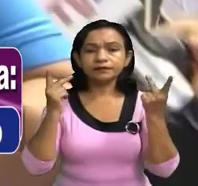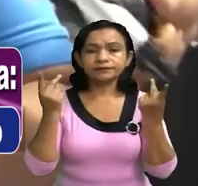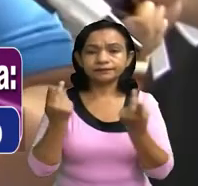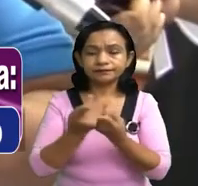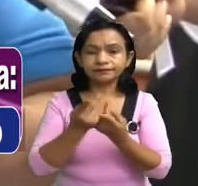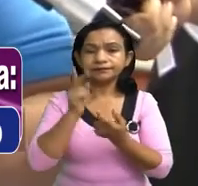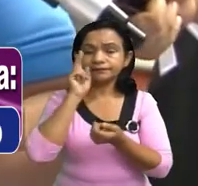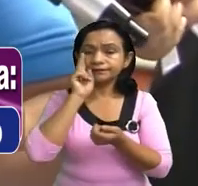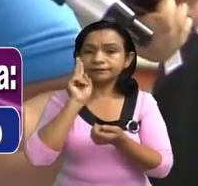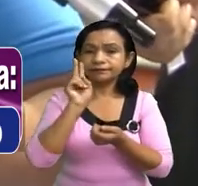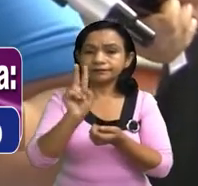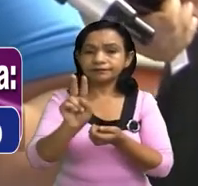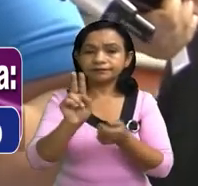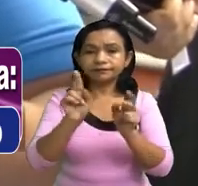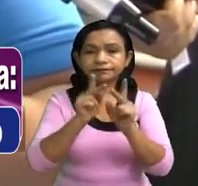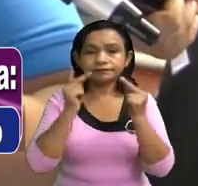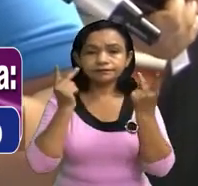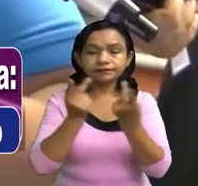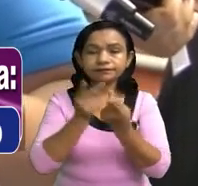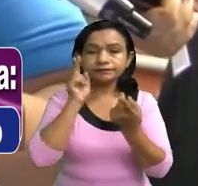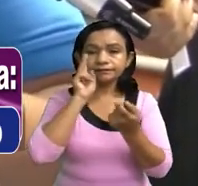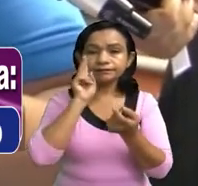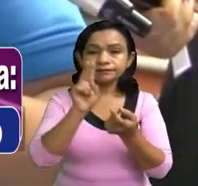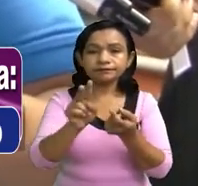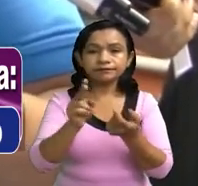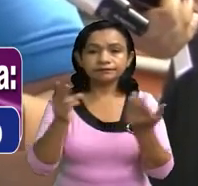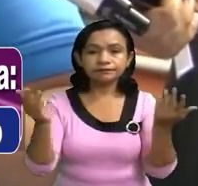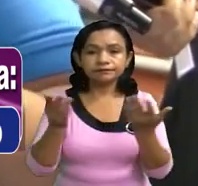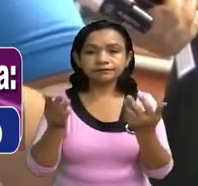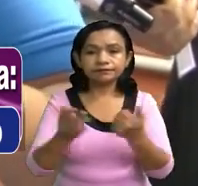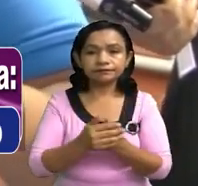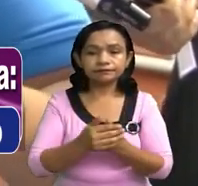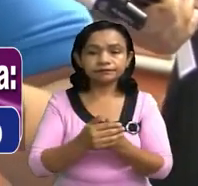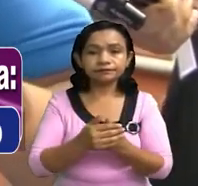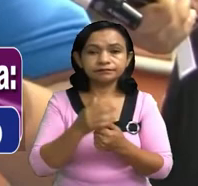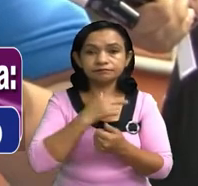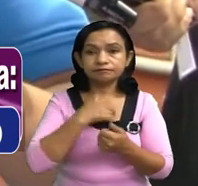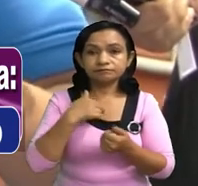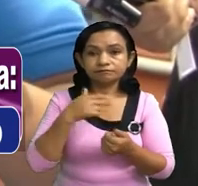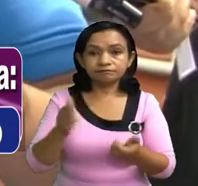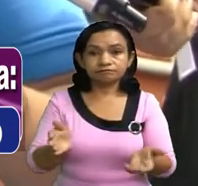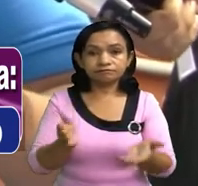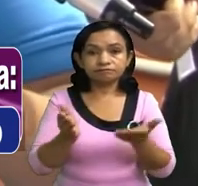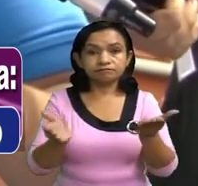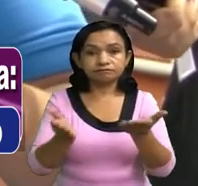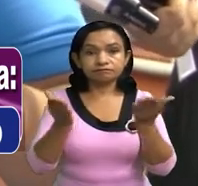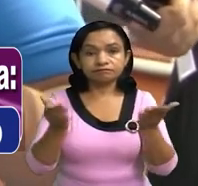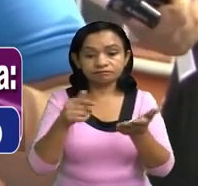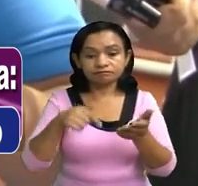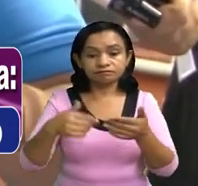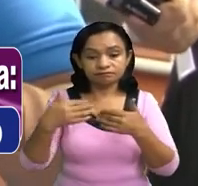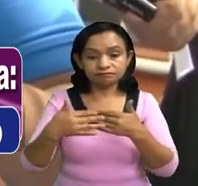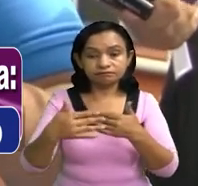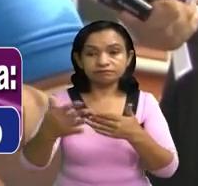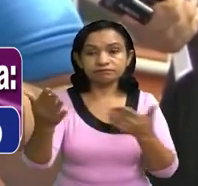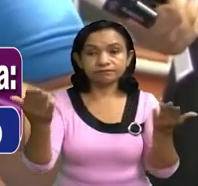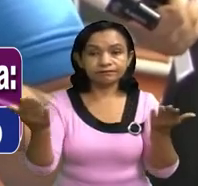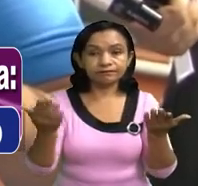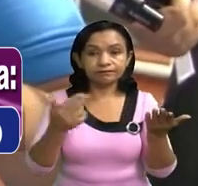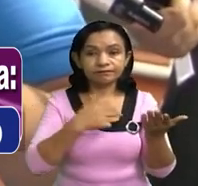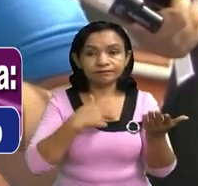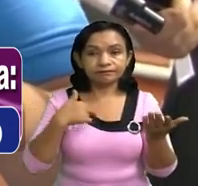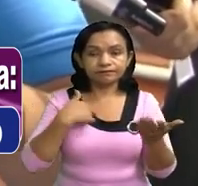está observando, el pueblo está viendo que están promoviendo en este periodo. Y